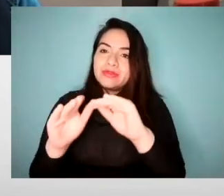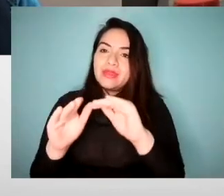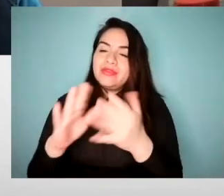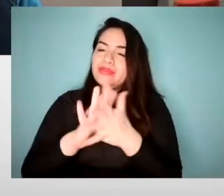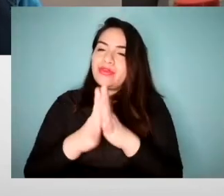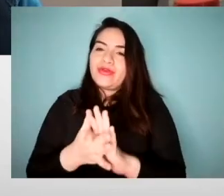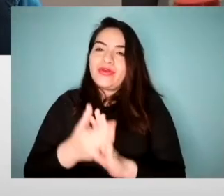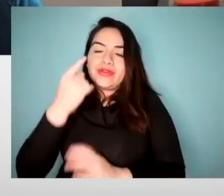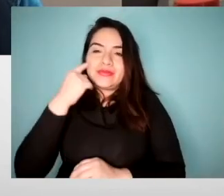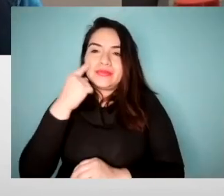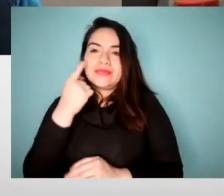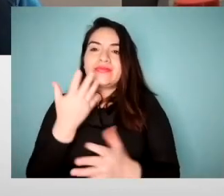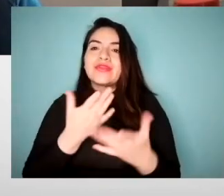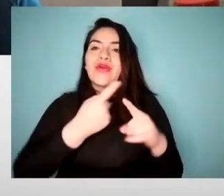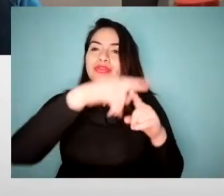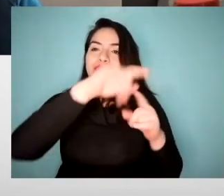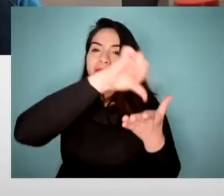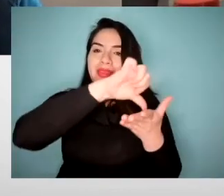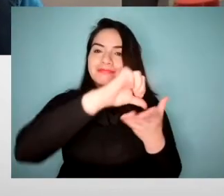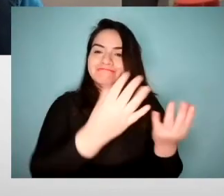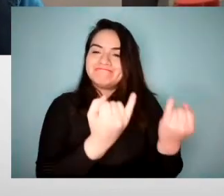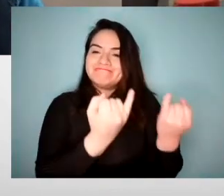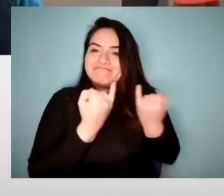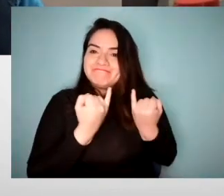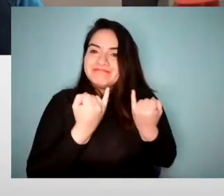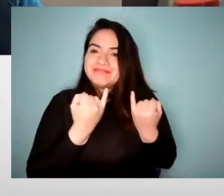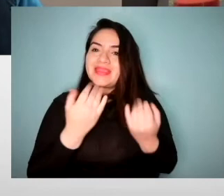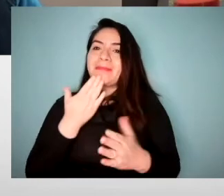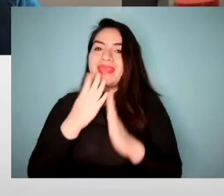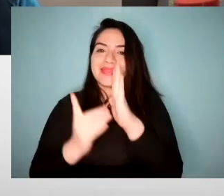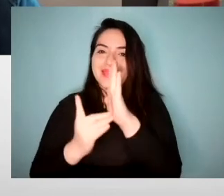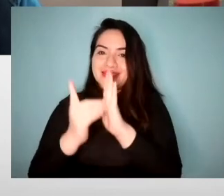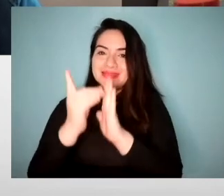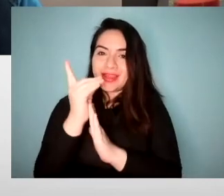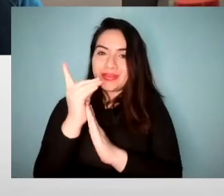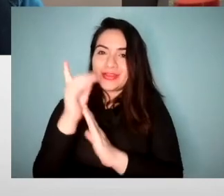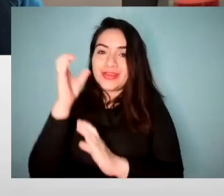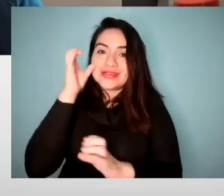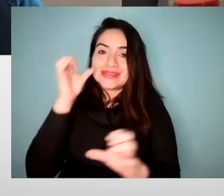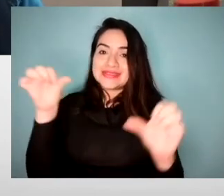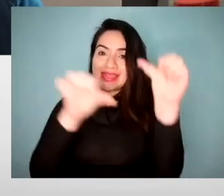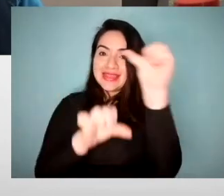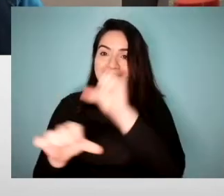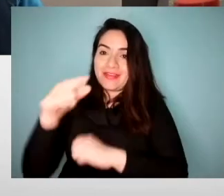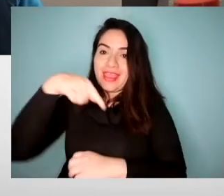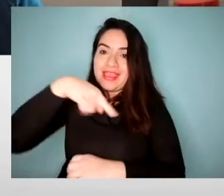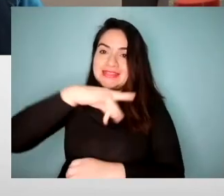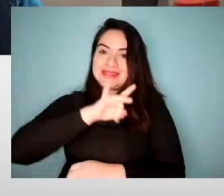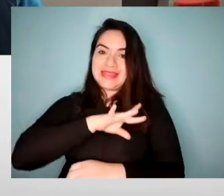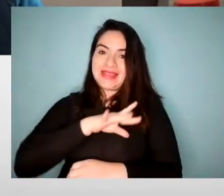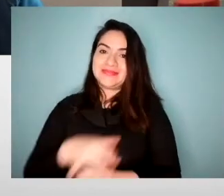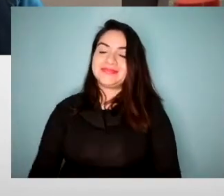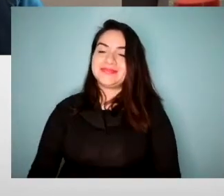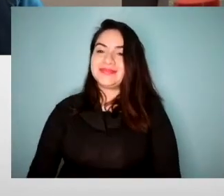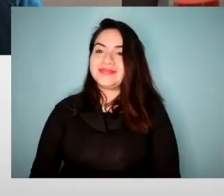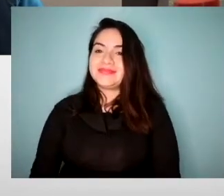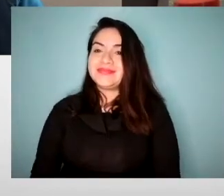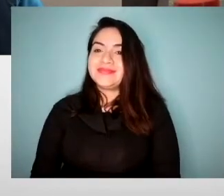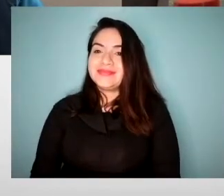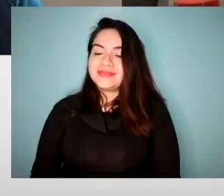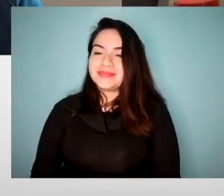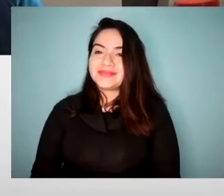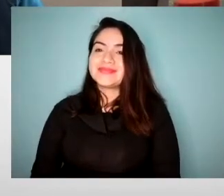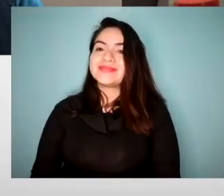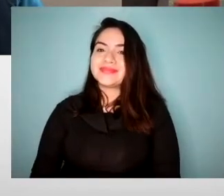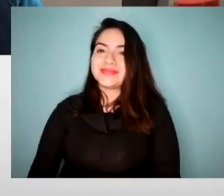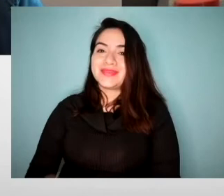en el extranjero, también al desarrollo científico acá en Chile. Genial. Volveremos a la